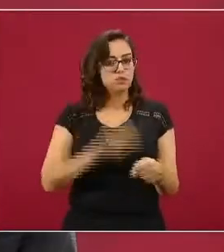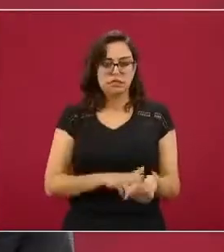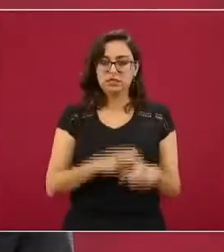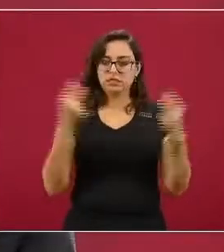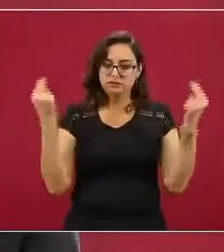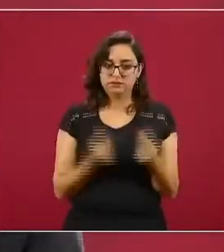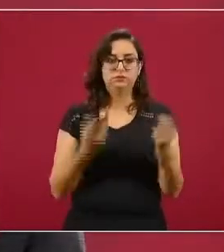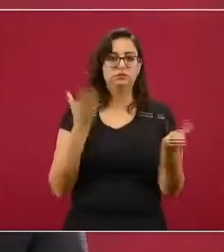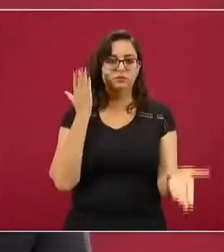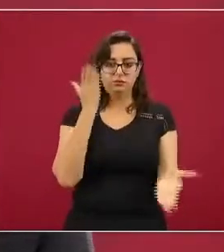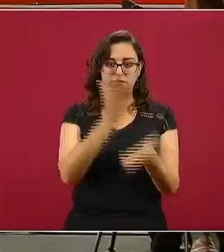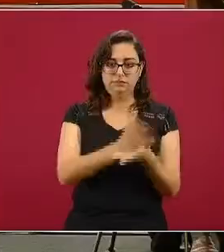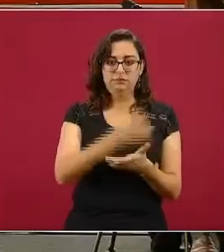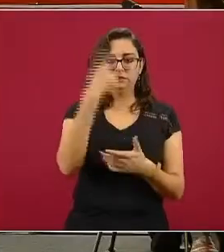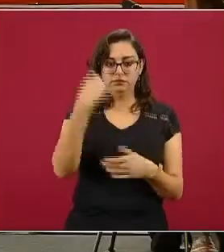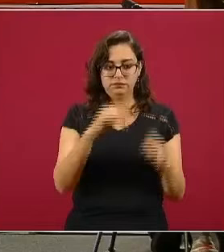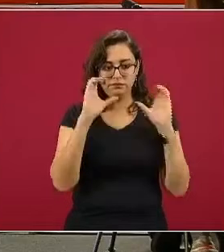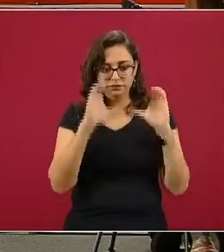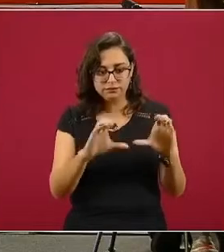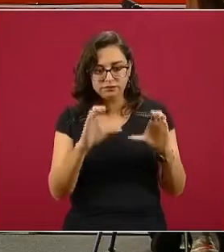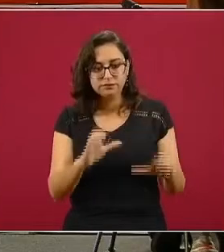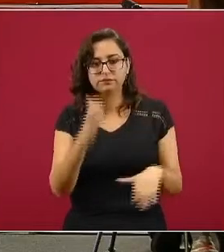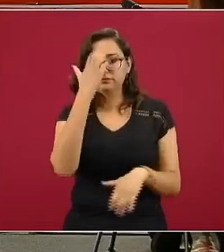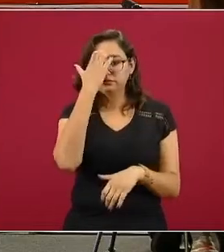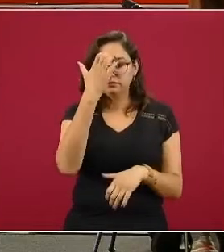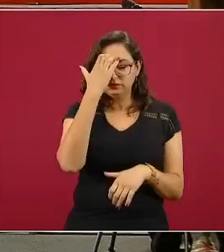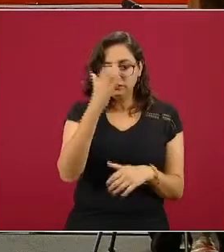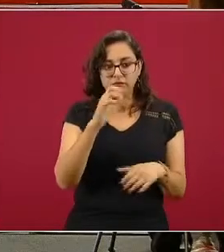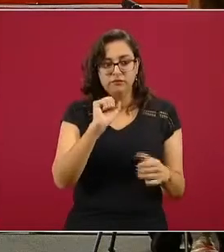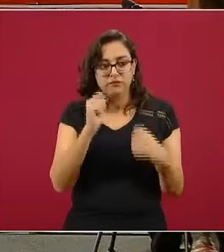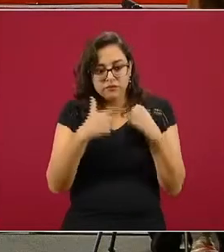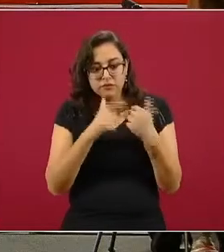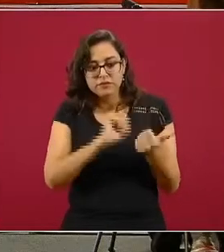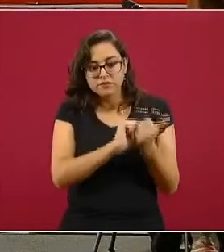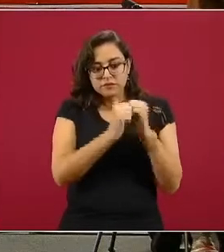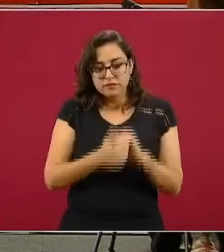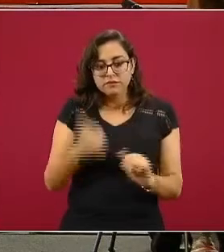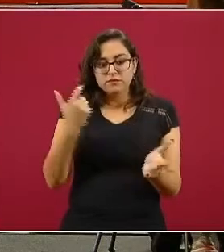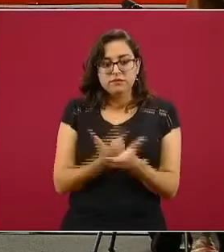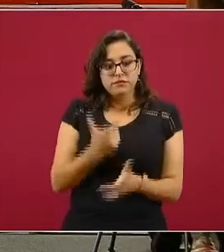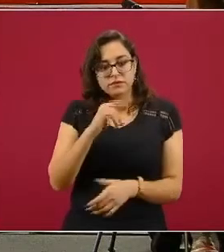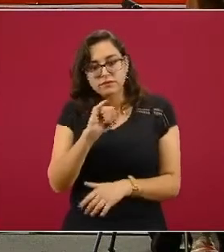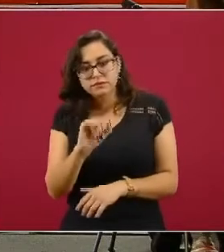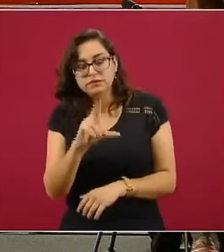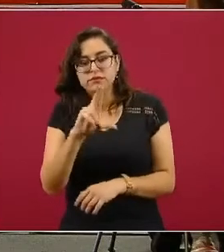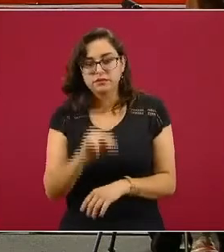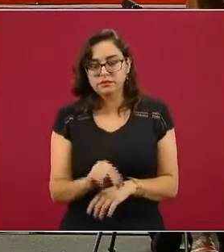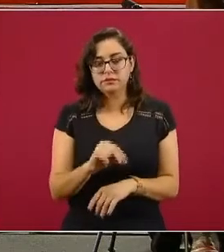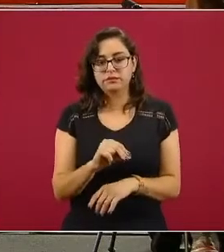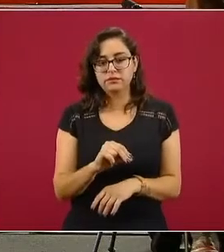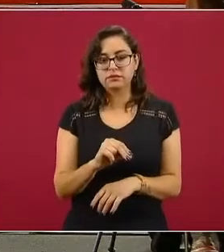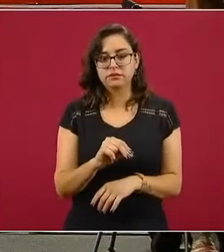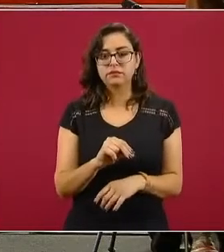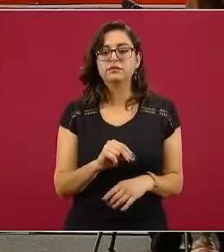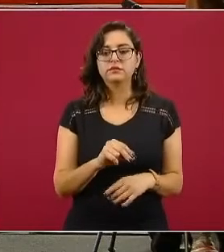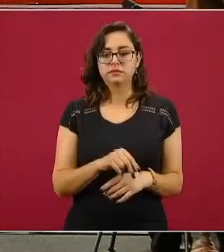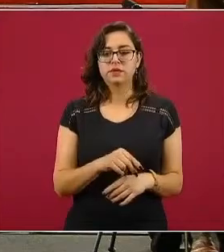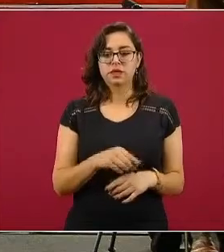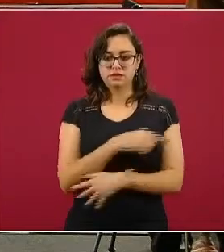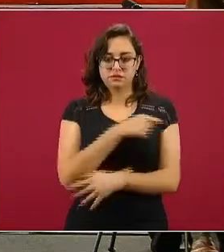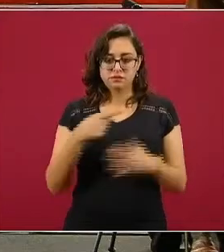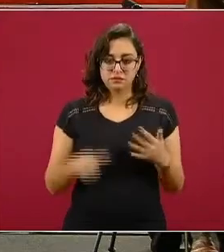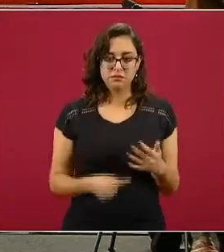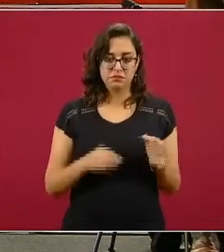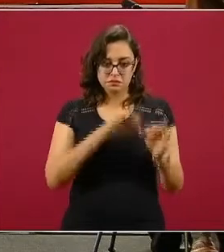hospital para que se sepa si tiene o no complicaciones, se evalúe su riesgo y se establezcan acciones